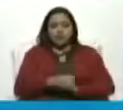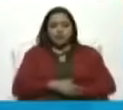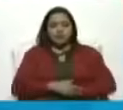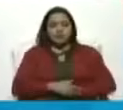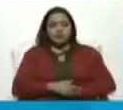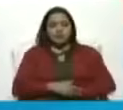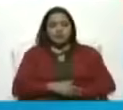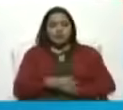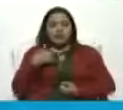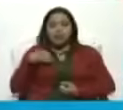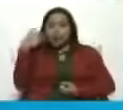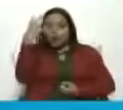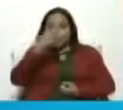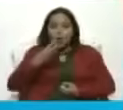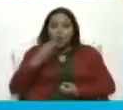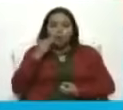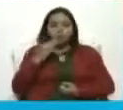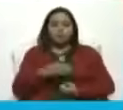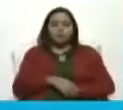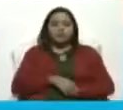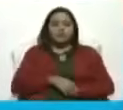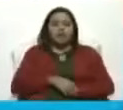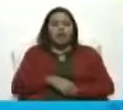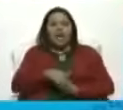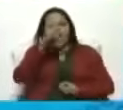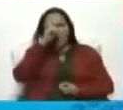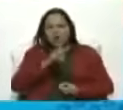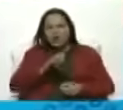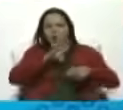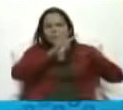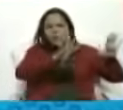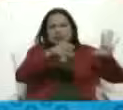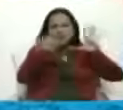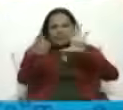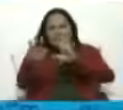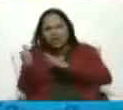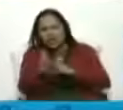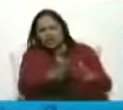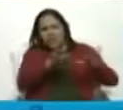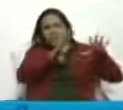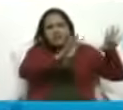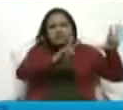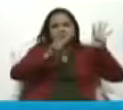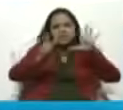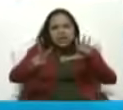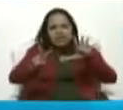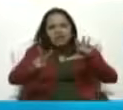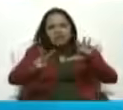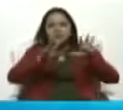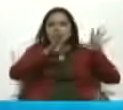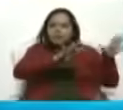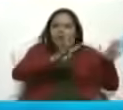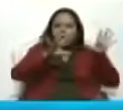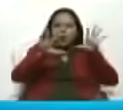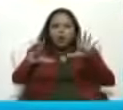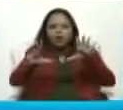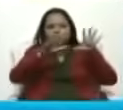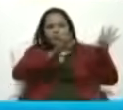Era yo muy joven, en los años 96, 97, 98, 99.